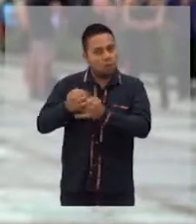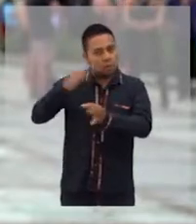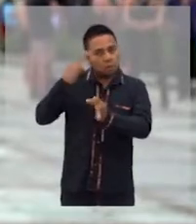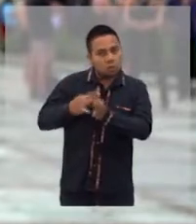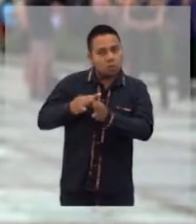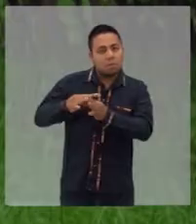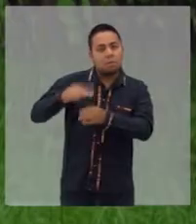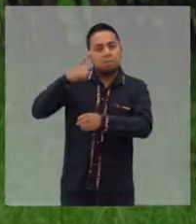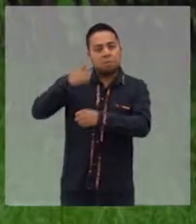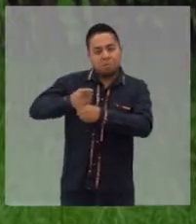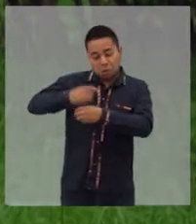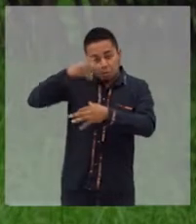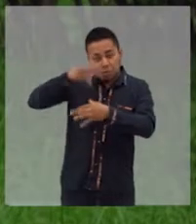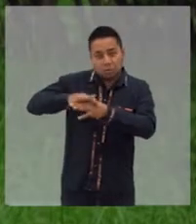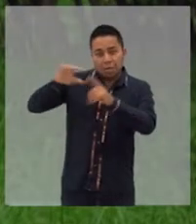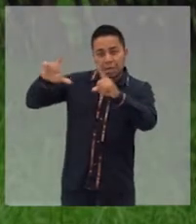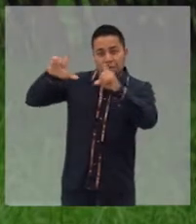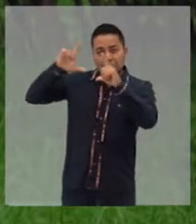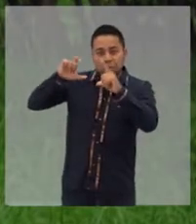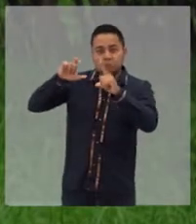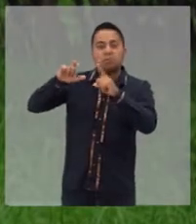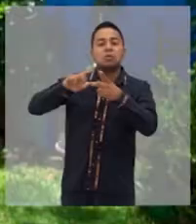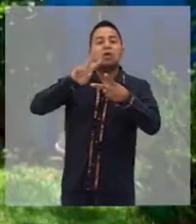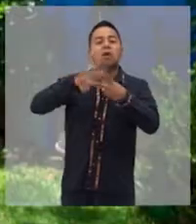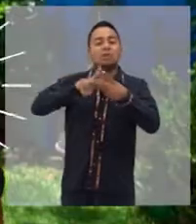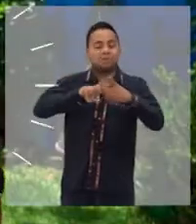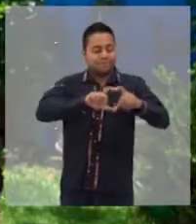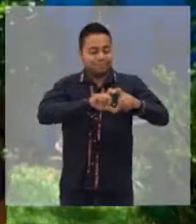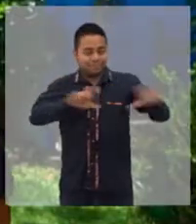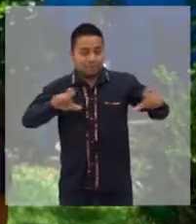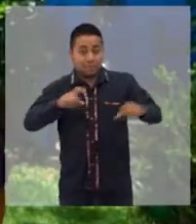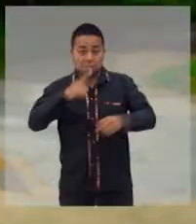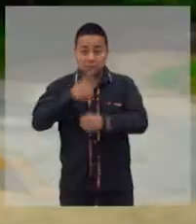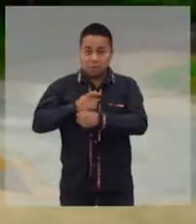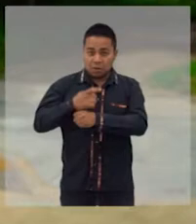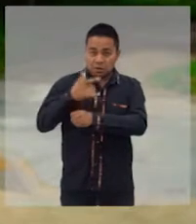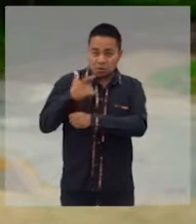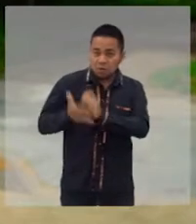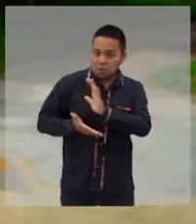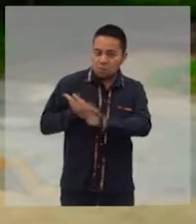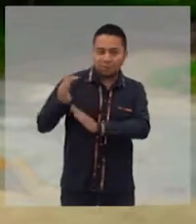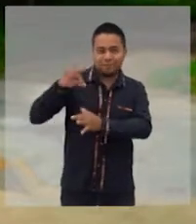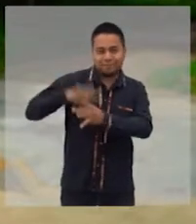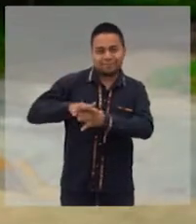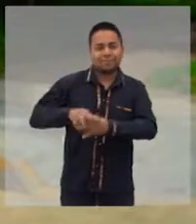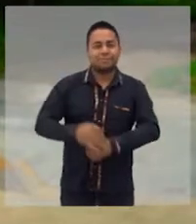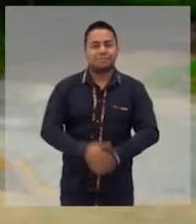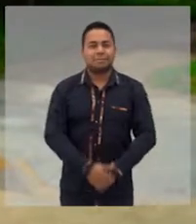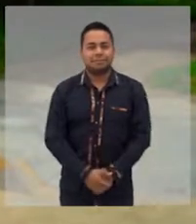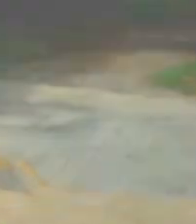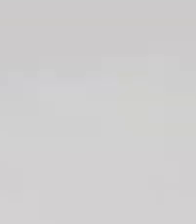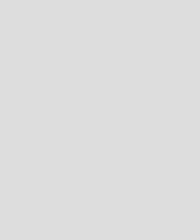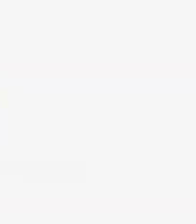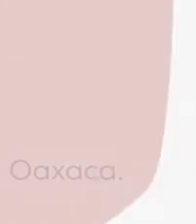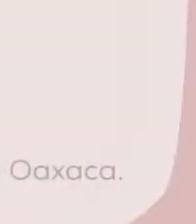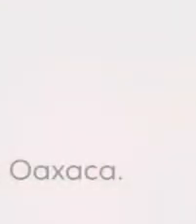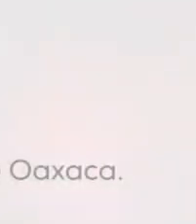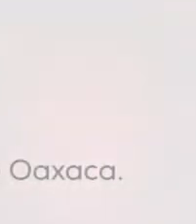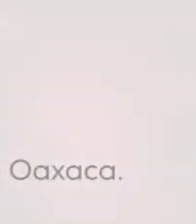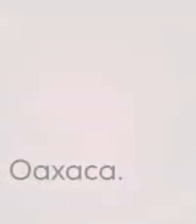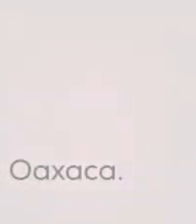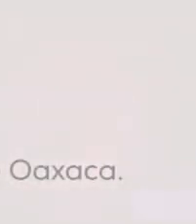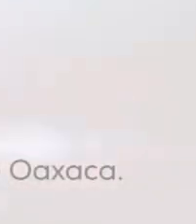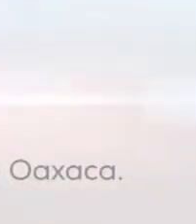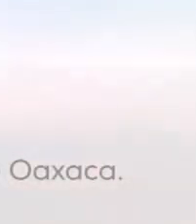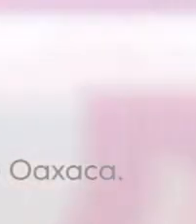también cumple! Y después de votar, sube tu foto con el hashtag que bien se siente cumplir. Este 1 de julio acudamos a votar. Instituto